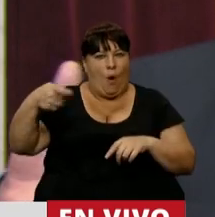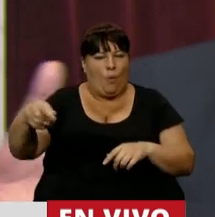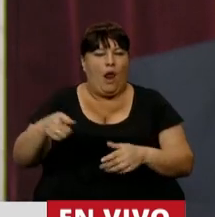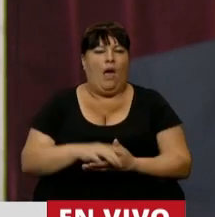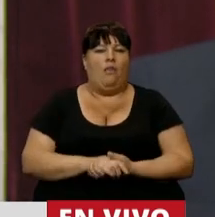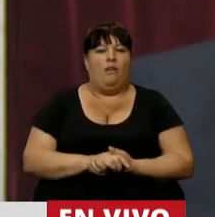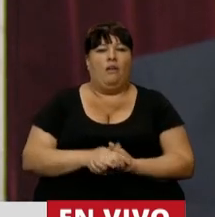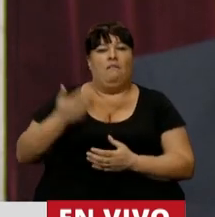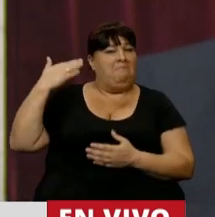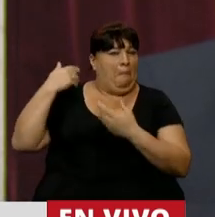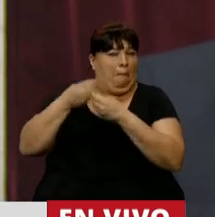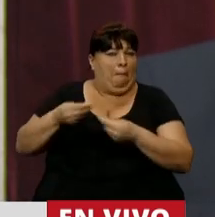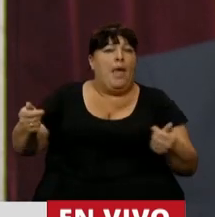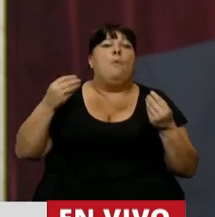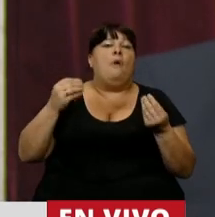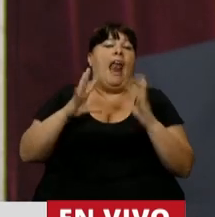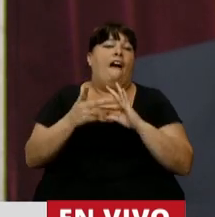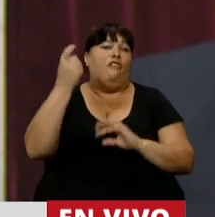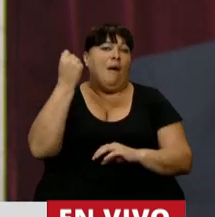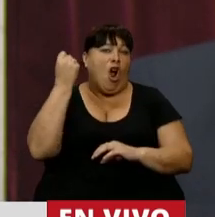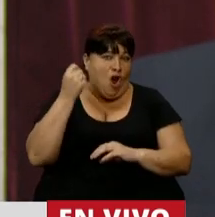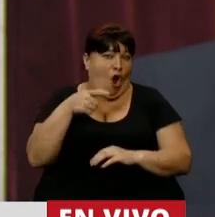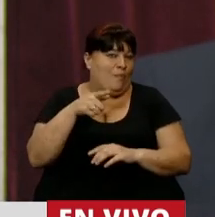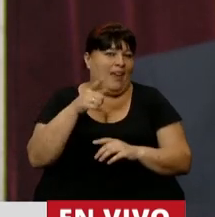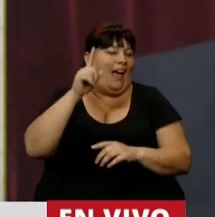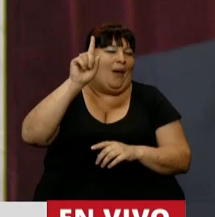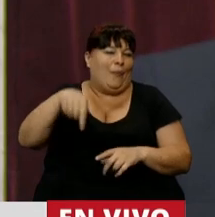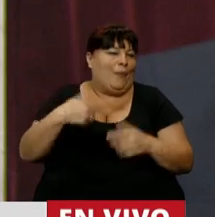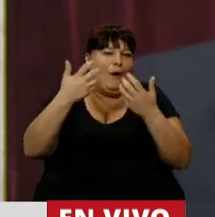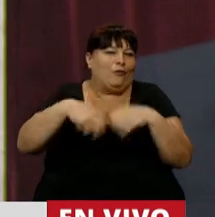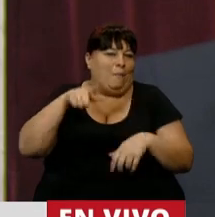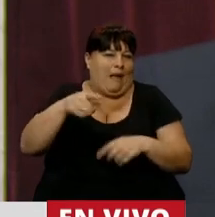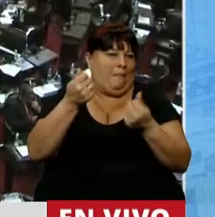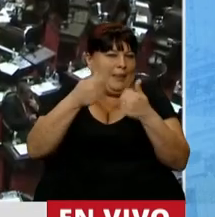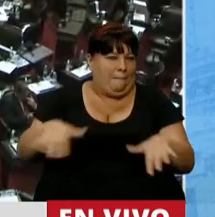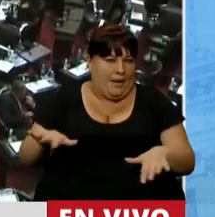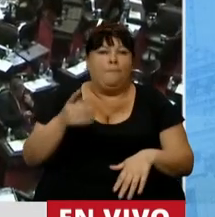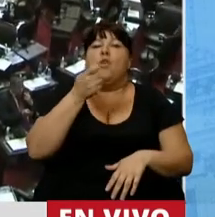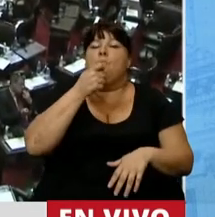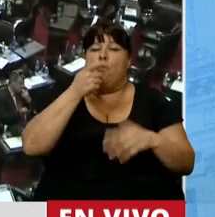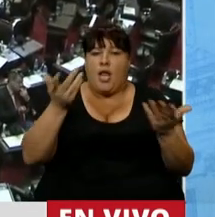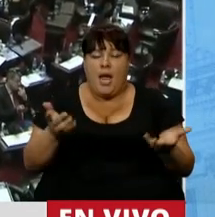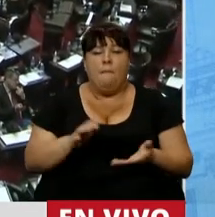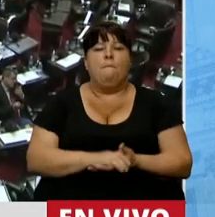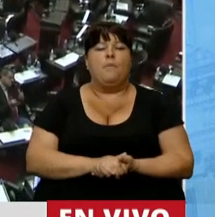durante el tiempo anterior, básicamente porque el modelo económico tendía a llevarlo a esa pérdida. Por ejemplo, ¿no?